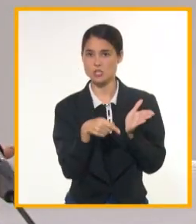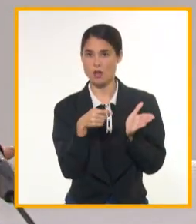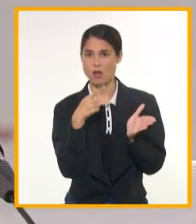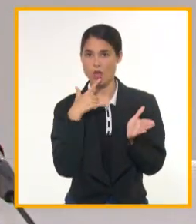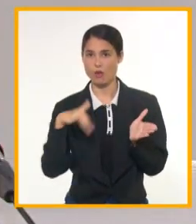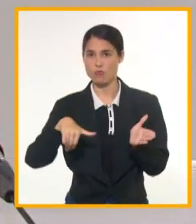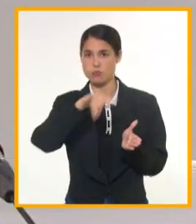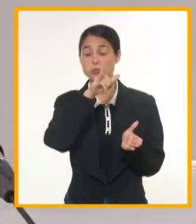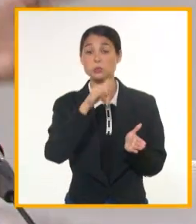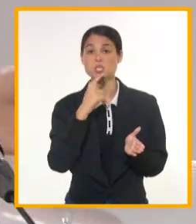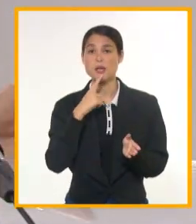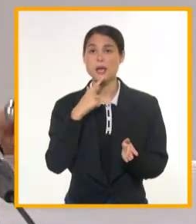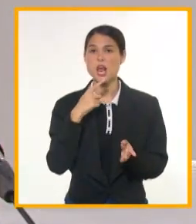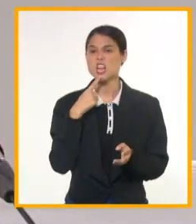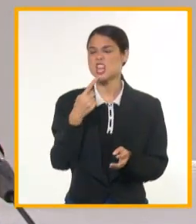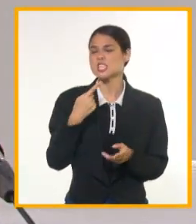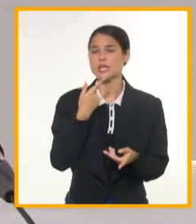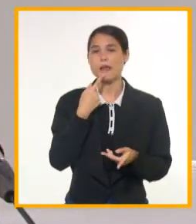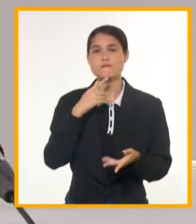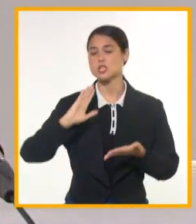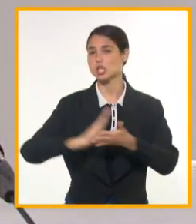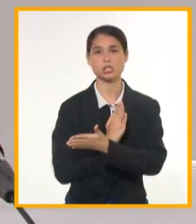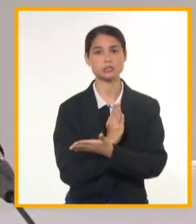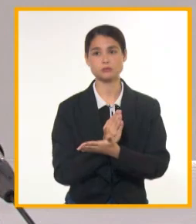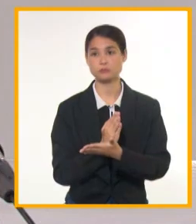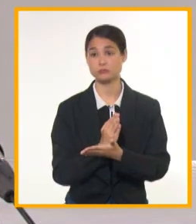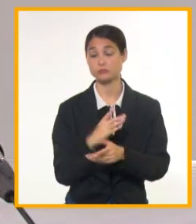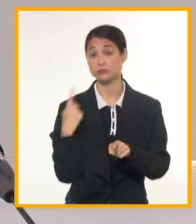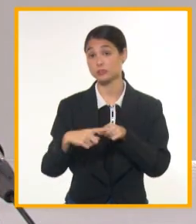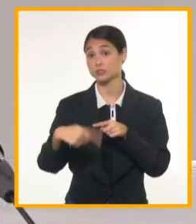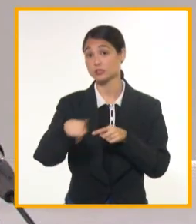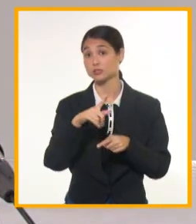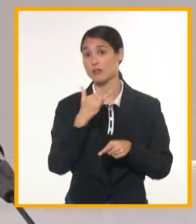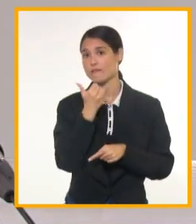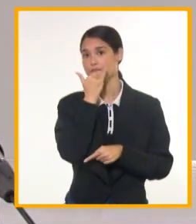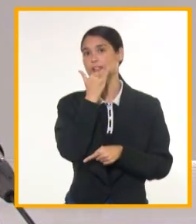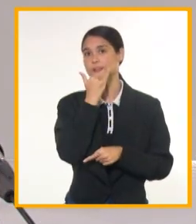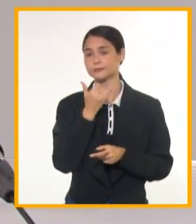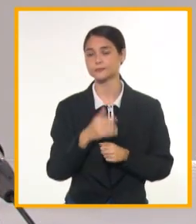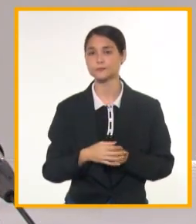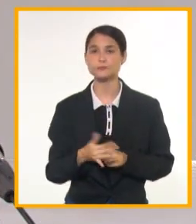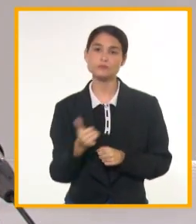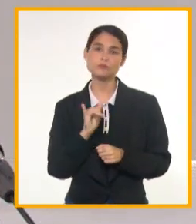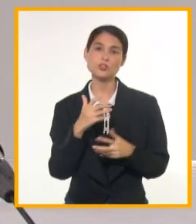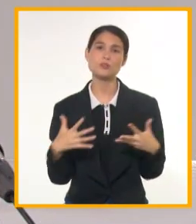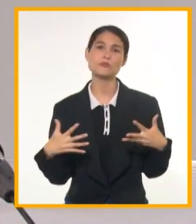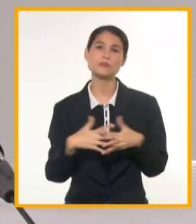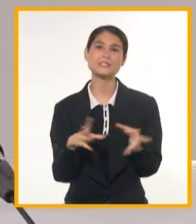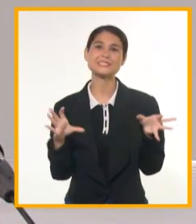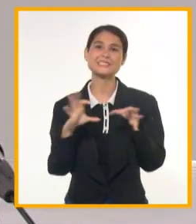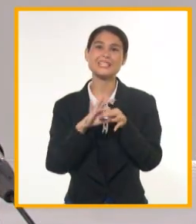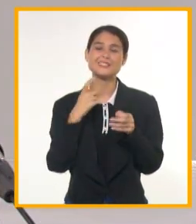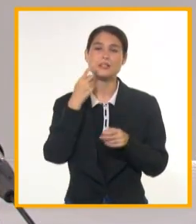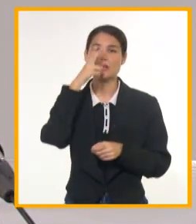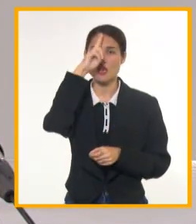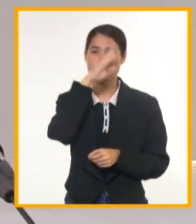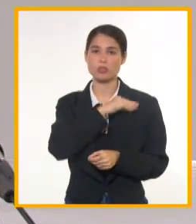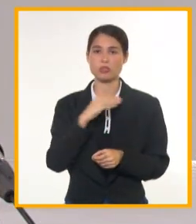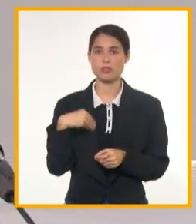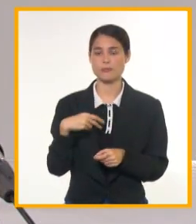que estuviesen vinculados con la colaboración médica cubana.